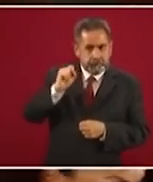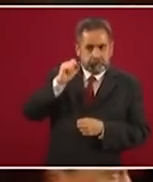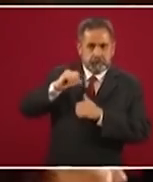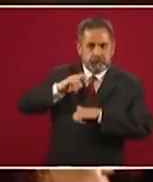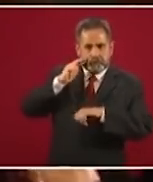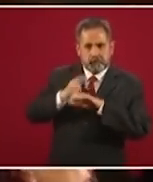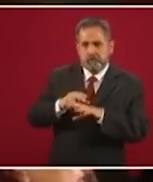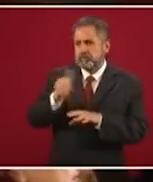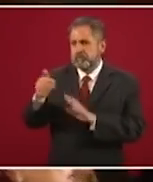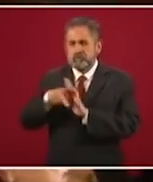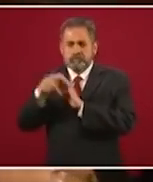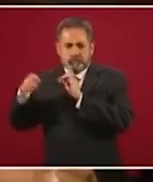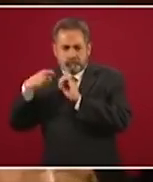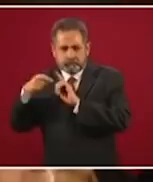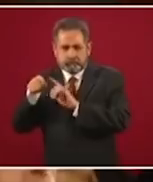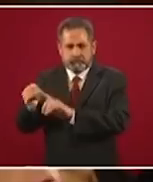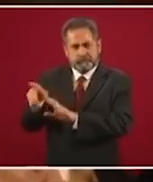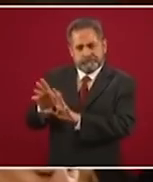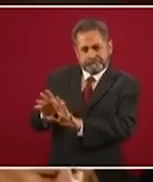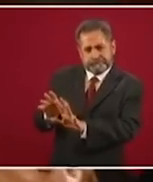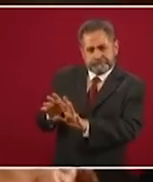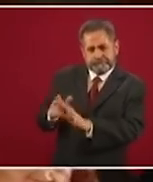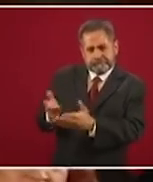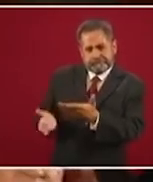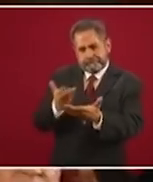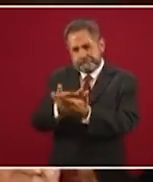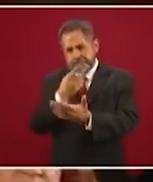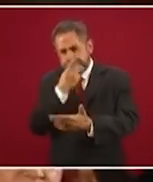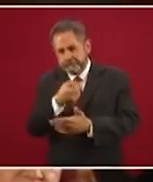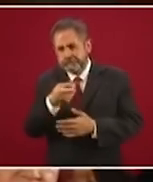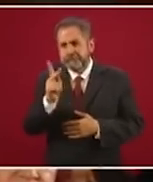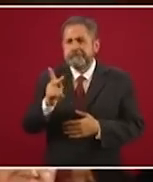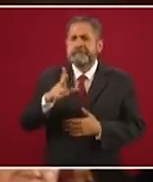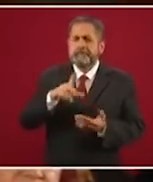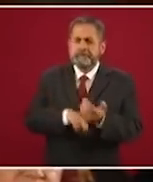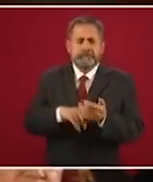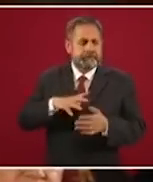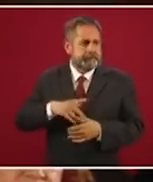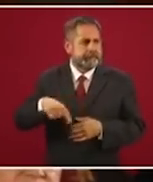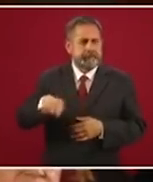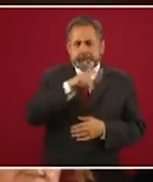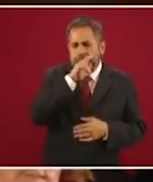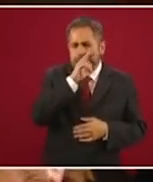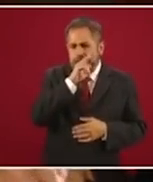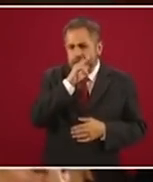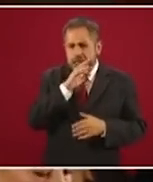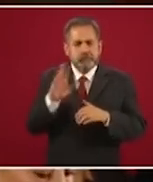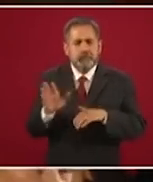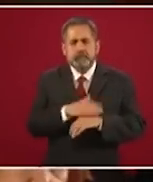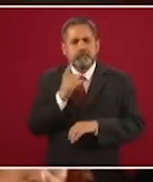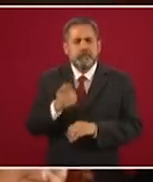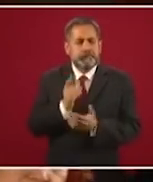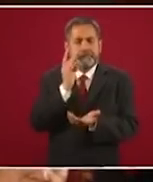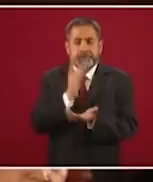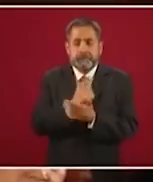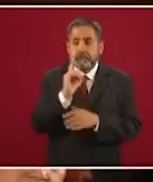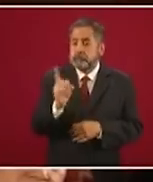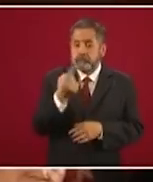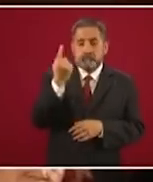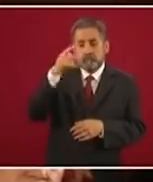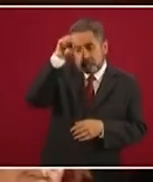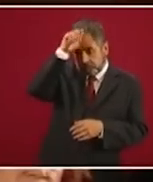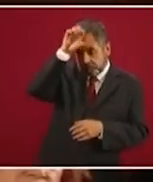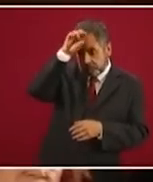a otro compañero plantearlo. Sin embargo, hay preocupación porque se trata de la única mina que existe